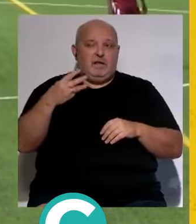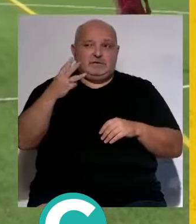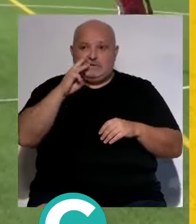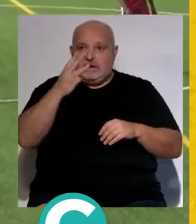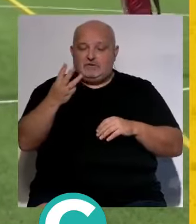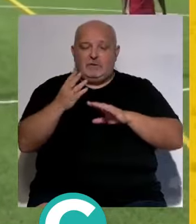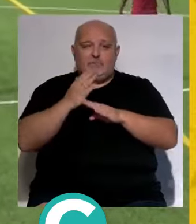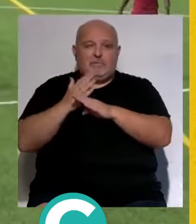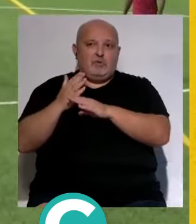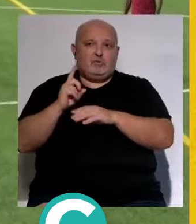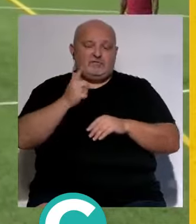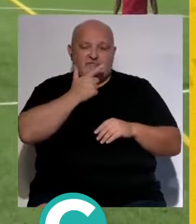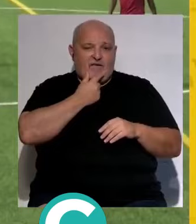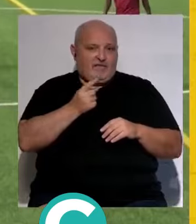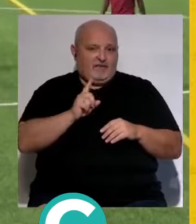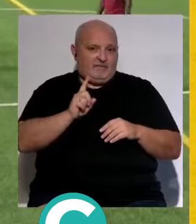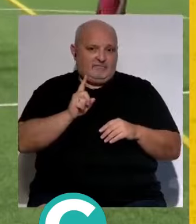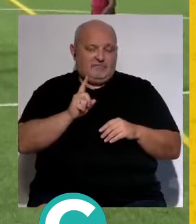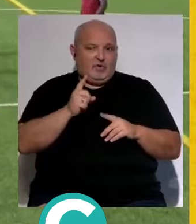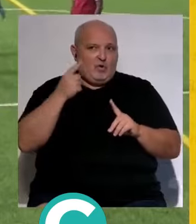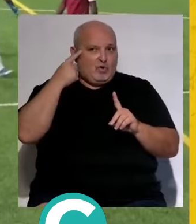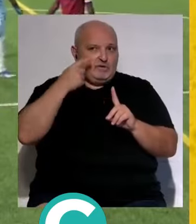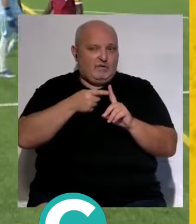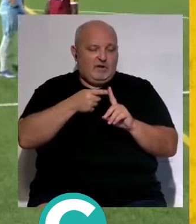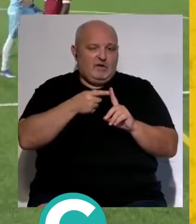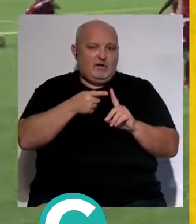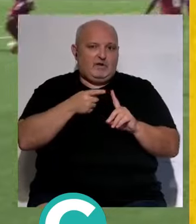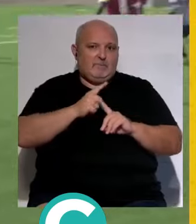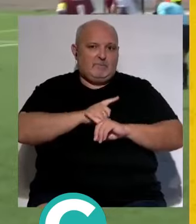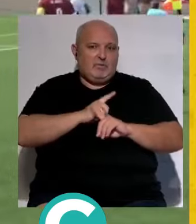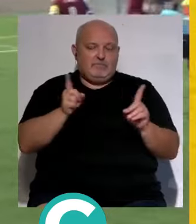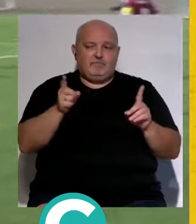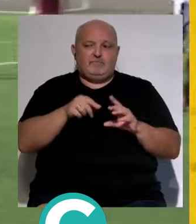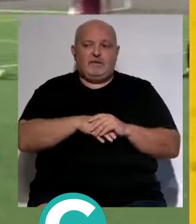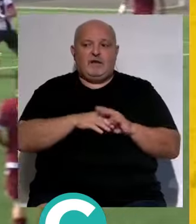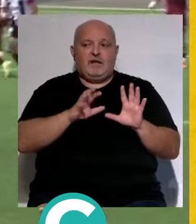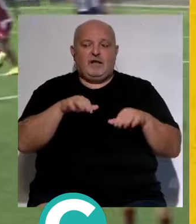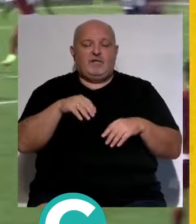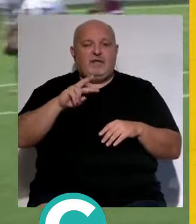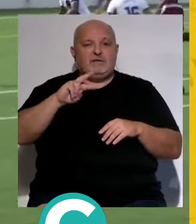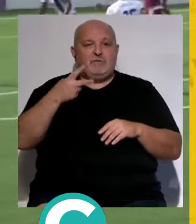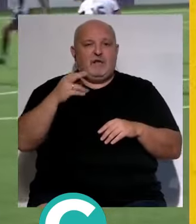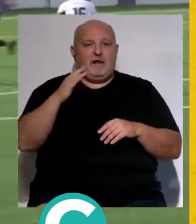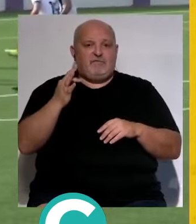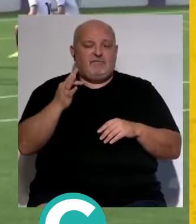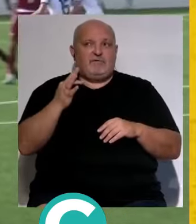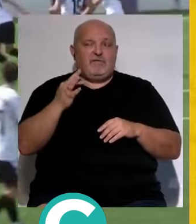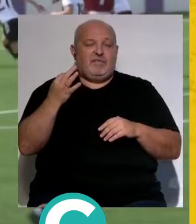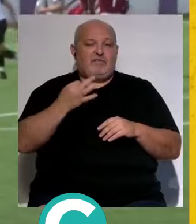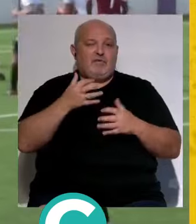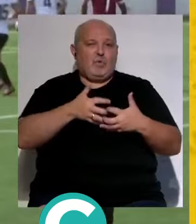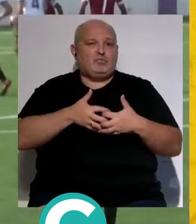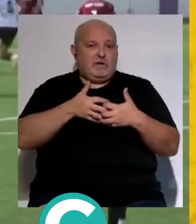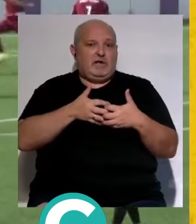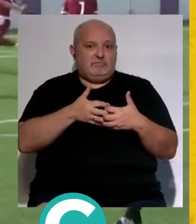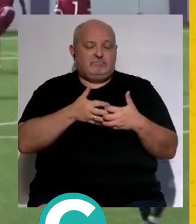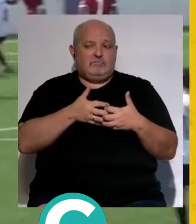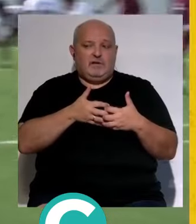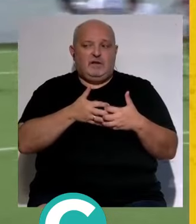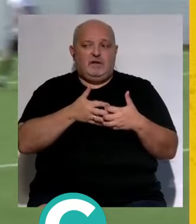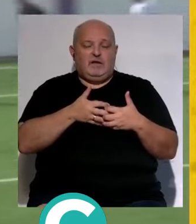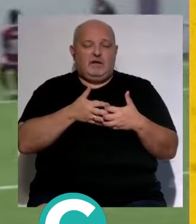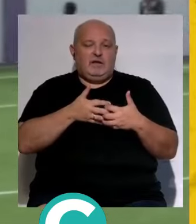permanencias quizás no fuese un objetivo demasiado ambicioso. O sea, un equipo que está en segunda ref, que debería pelear por